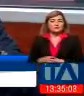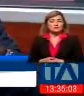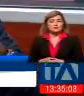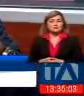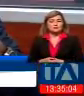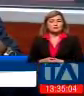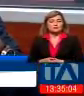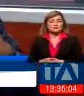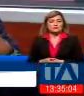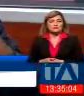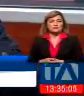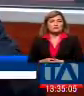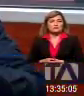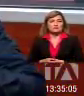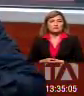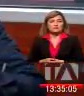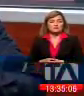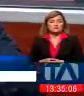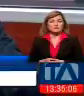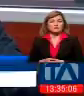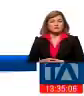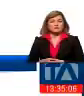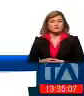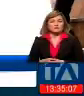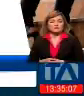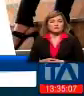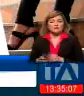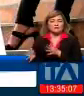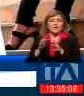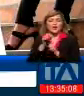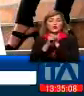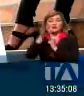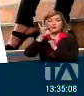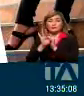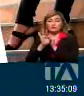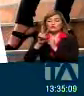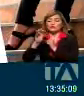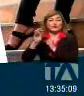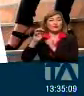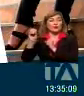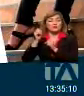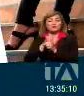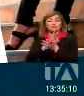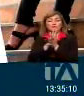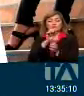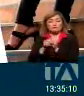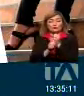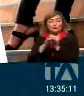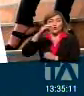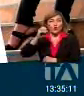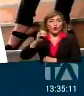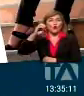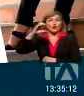como un actor preponderante de la sociedad, del empleo. Entre 2019 y 2020, la tasa de desempleo anual de la